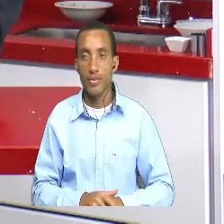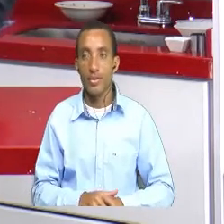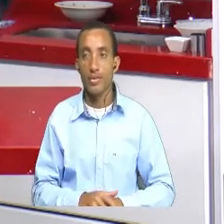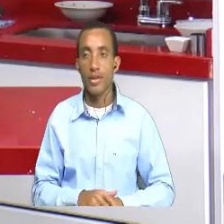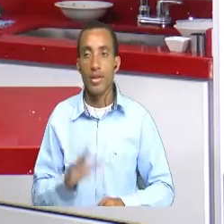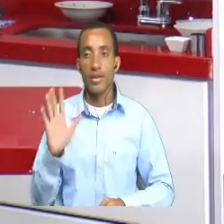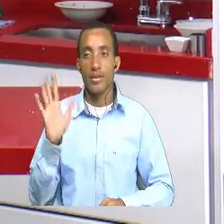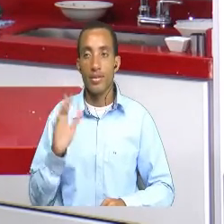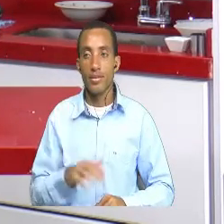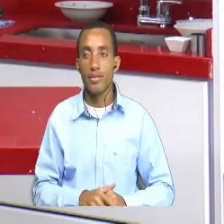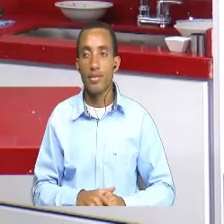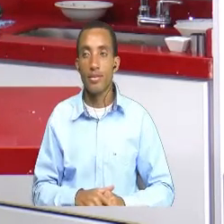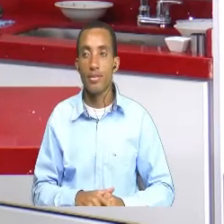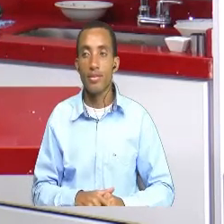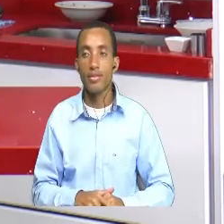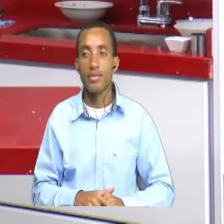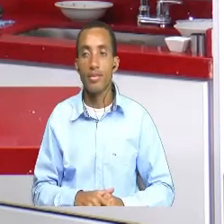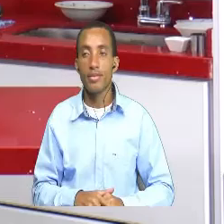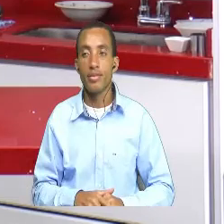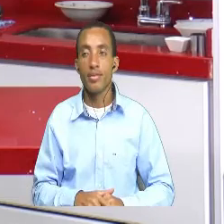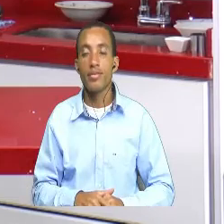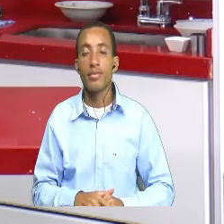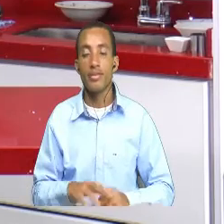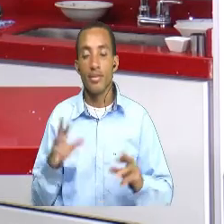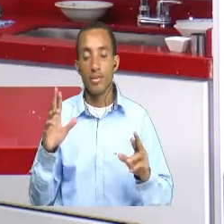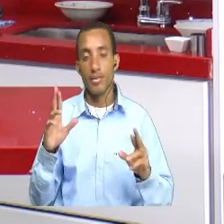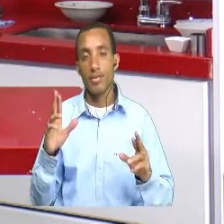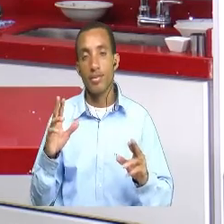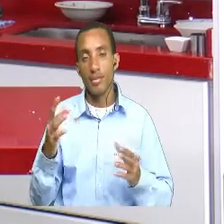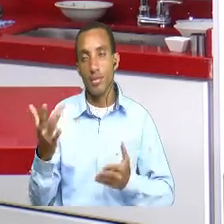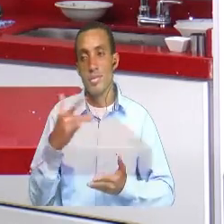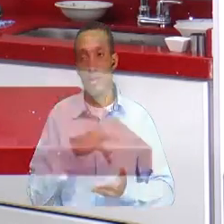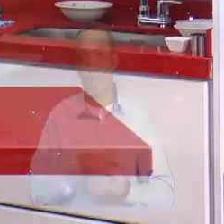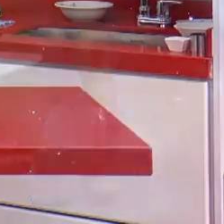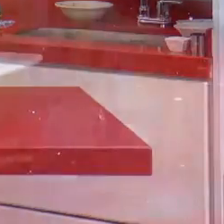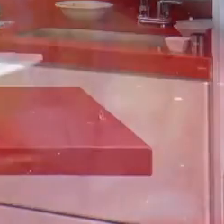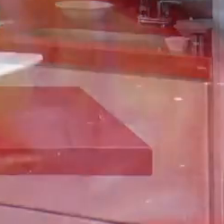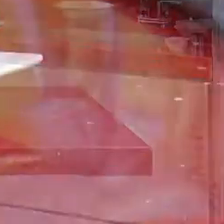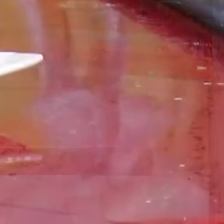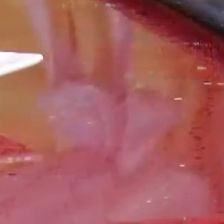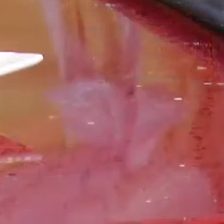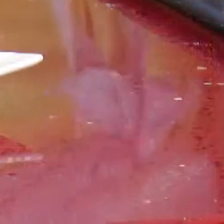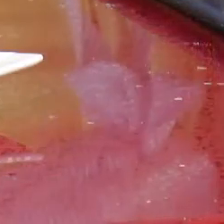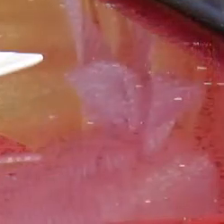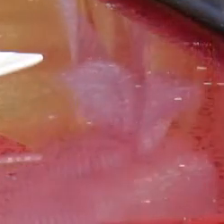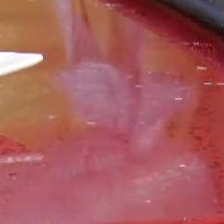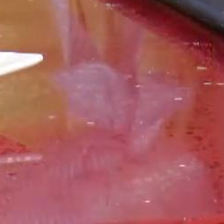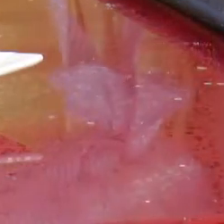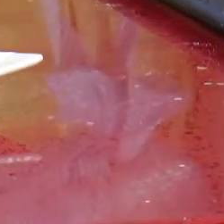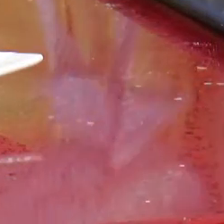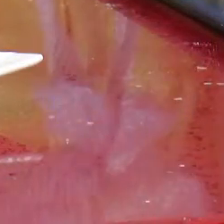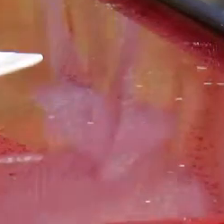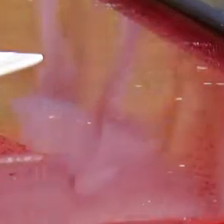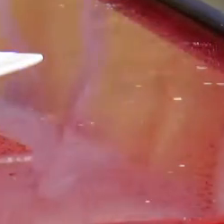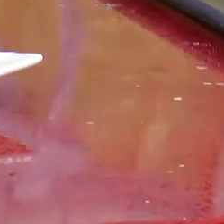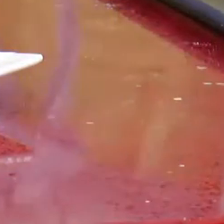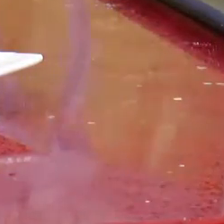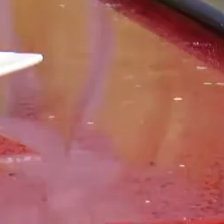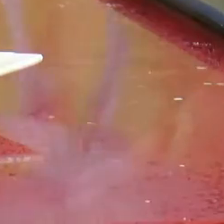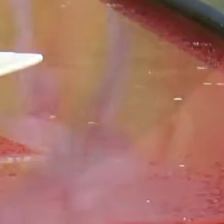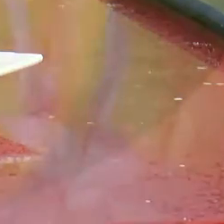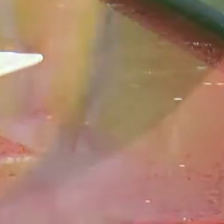bueno espero que les haya gustado y los espero en una nueva inicio en esto que se llama a plan o no